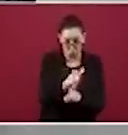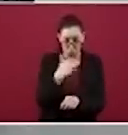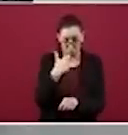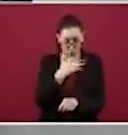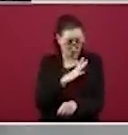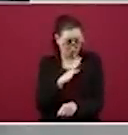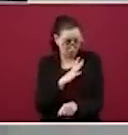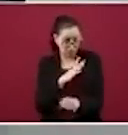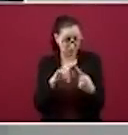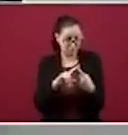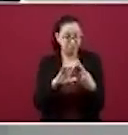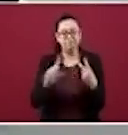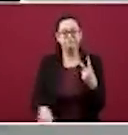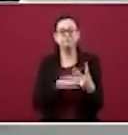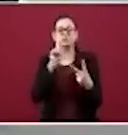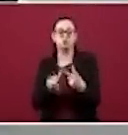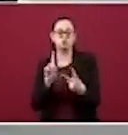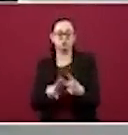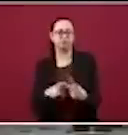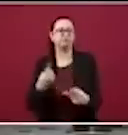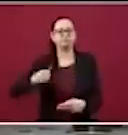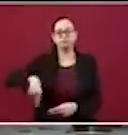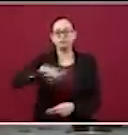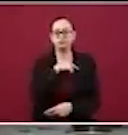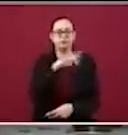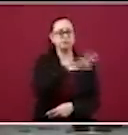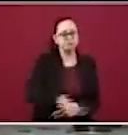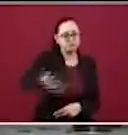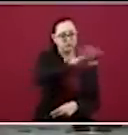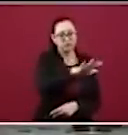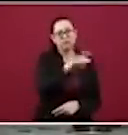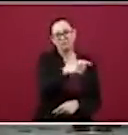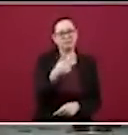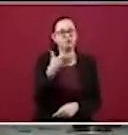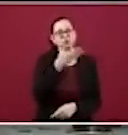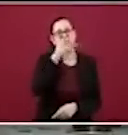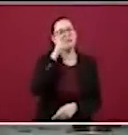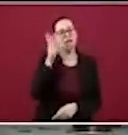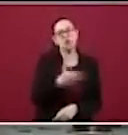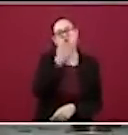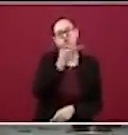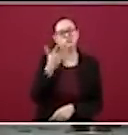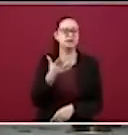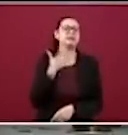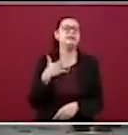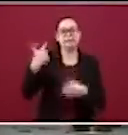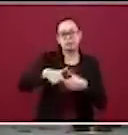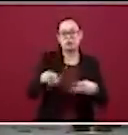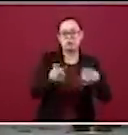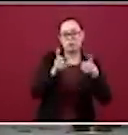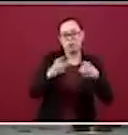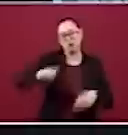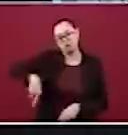nosotros pues recorrimos la zona, estuvimos hace unos días en esa zona guachicolera de Hidalgo y nos resuena